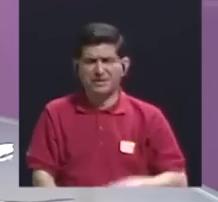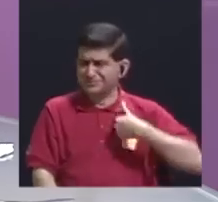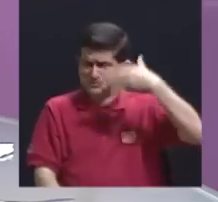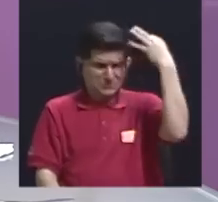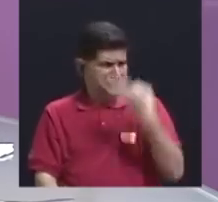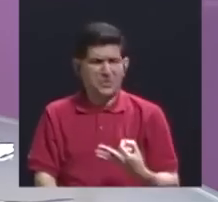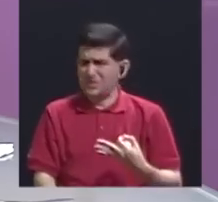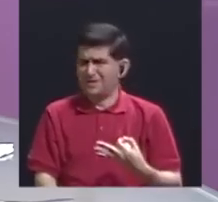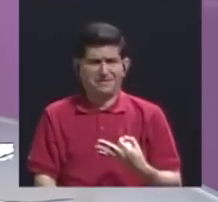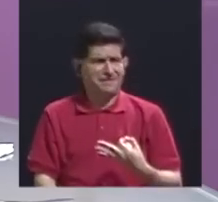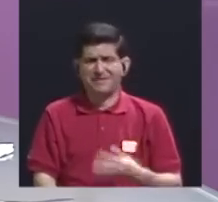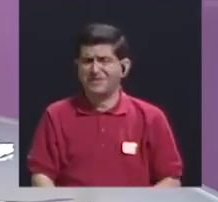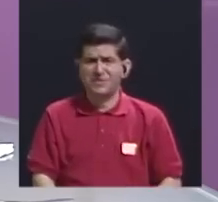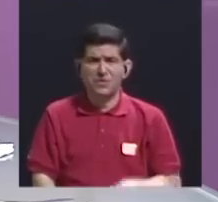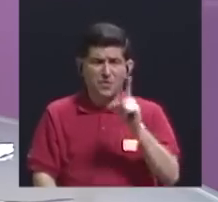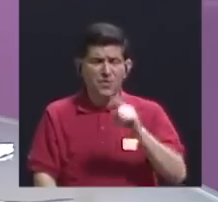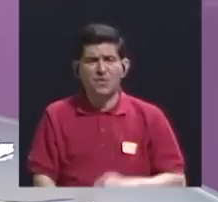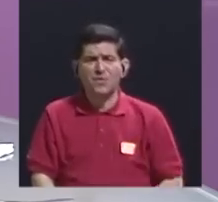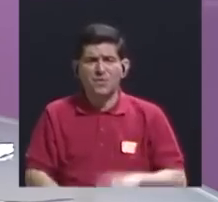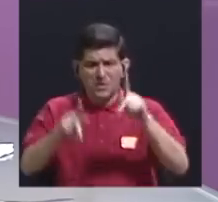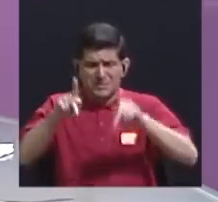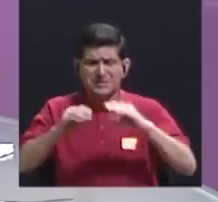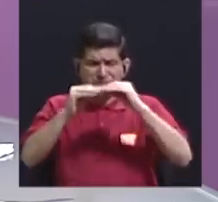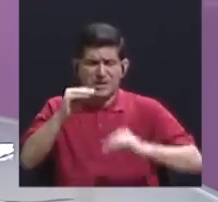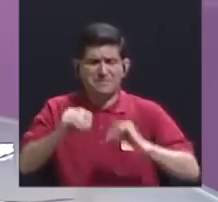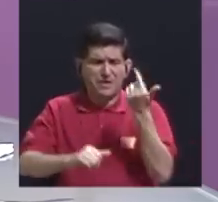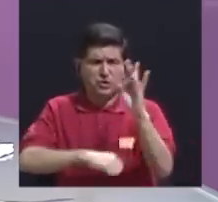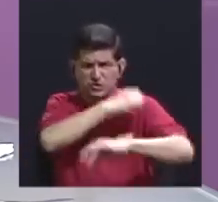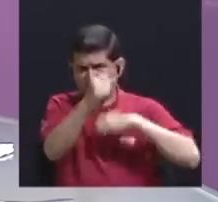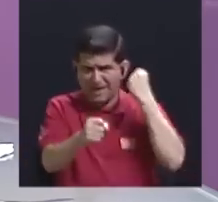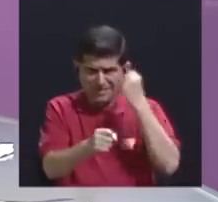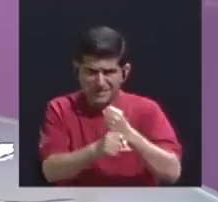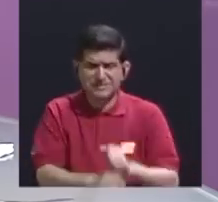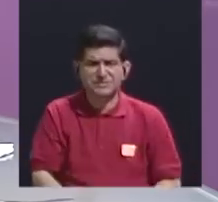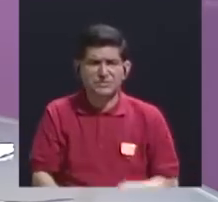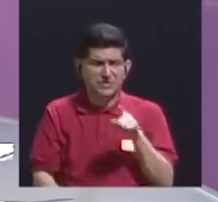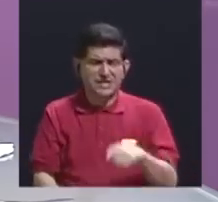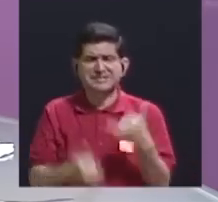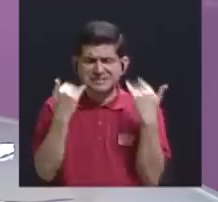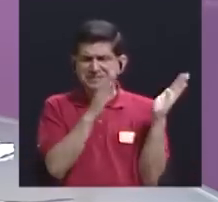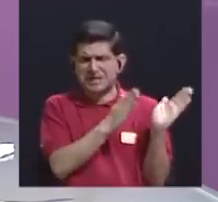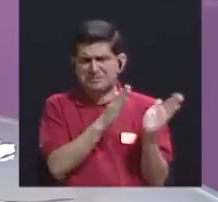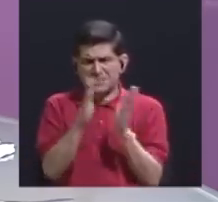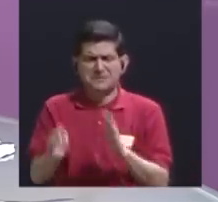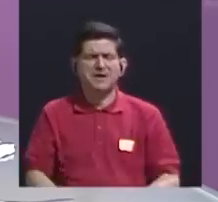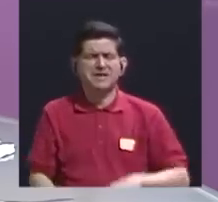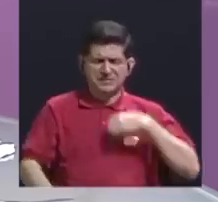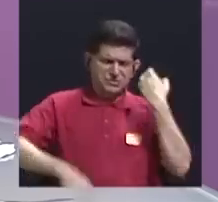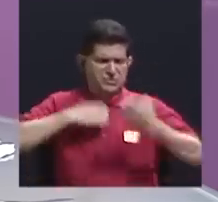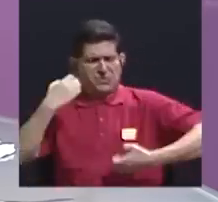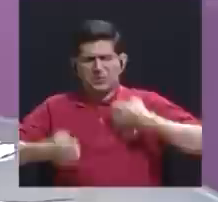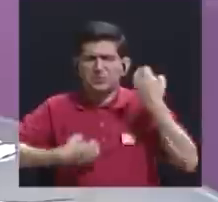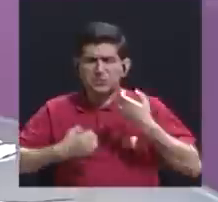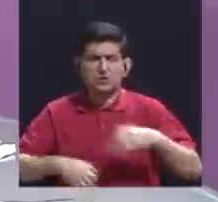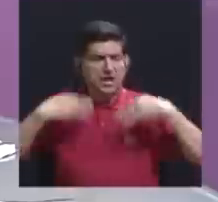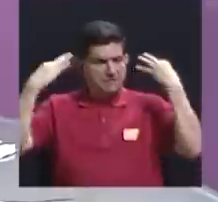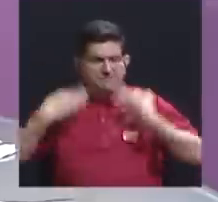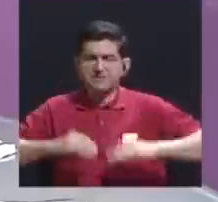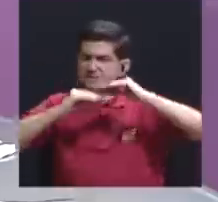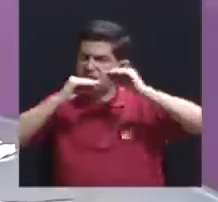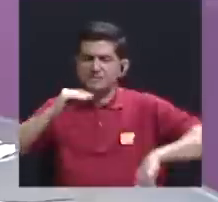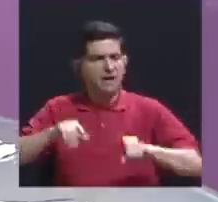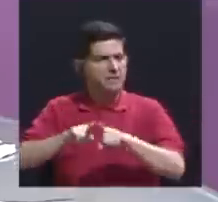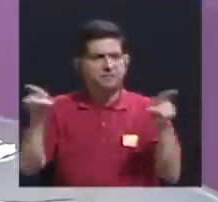creo que haya ninguna criatura menor de 18 años que esté preparada emocional ni físicamente